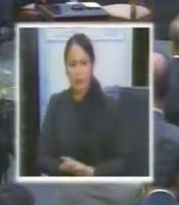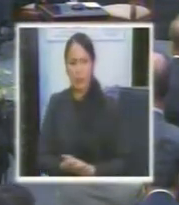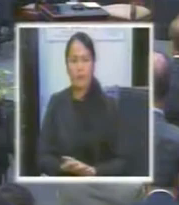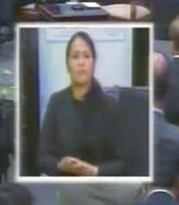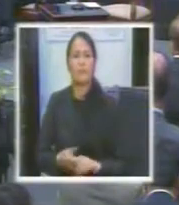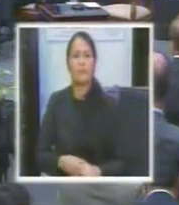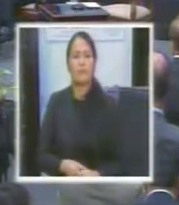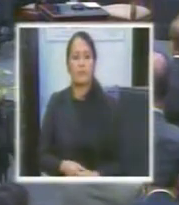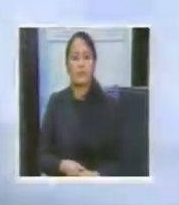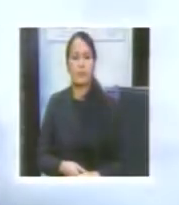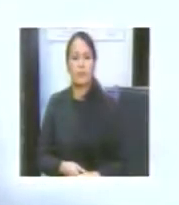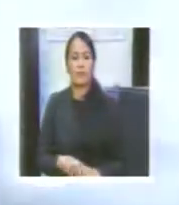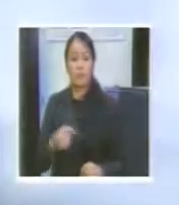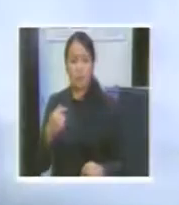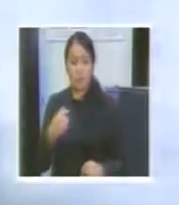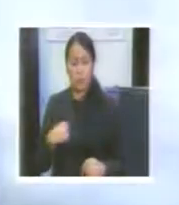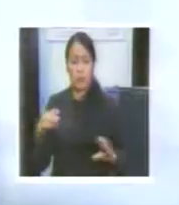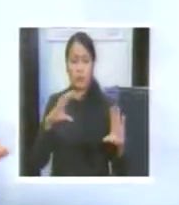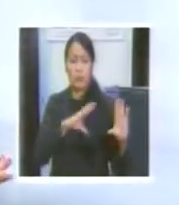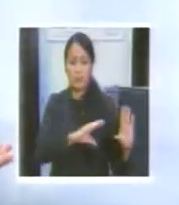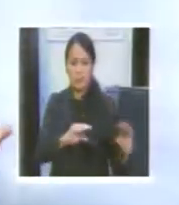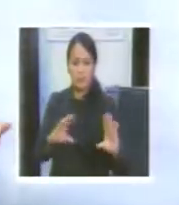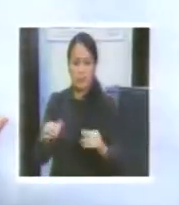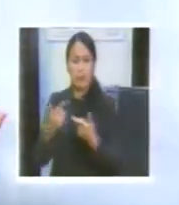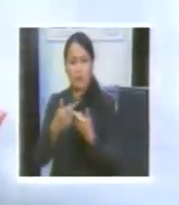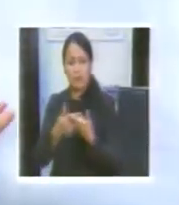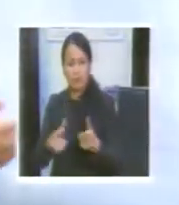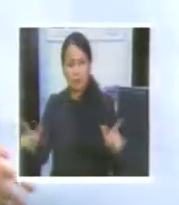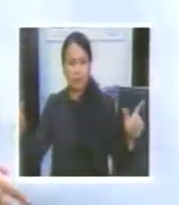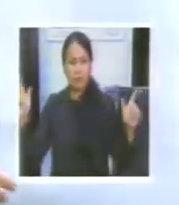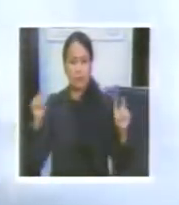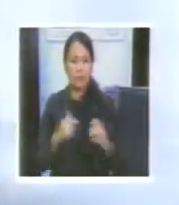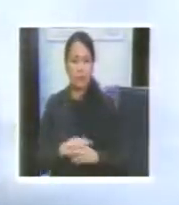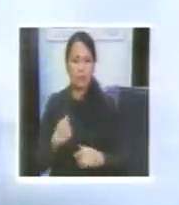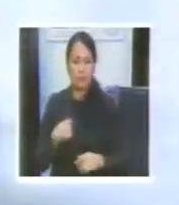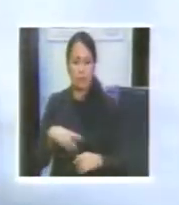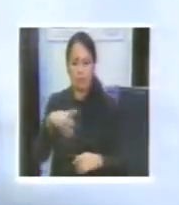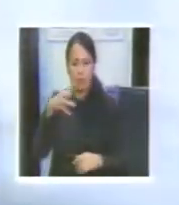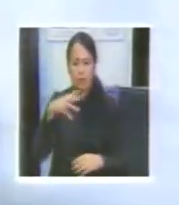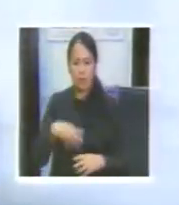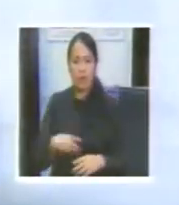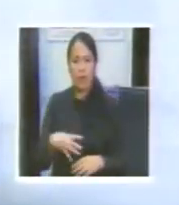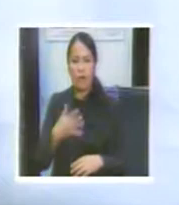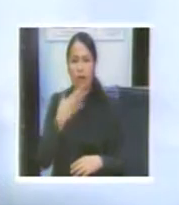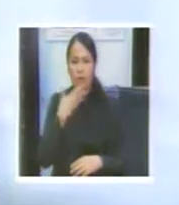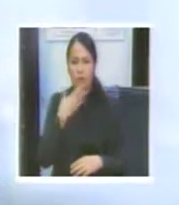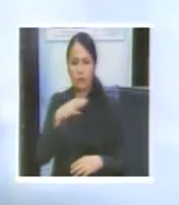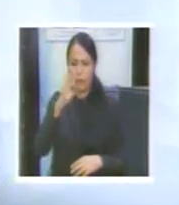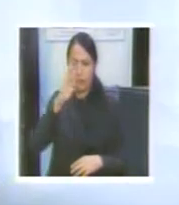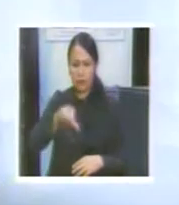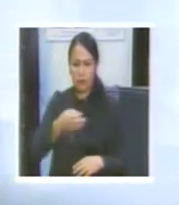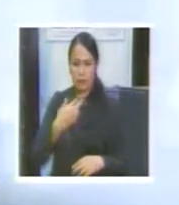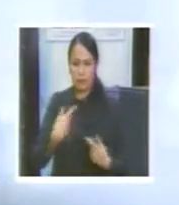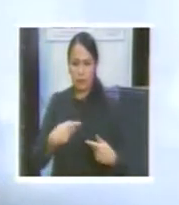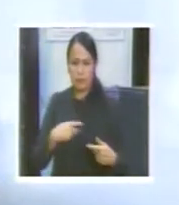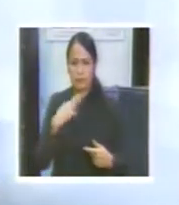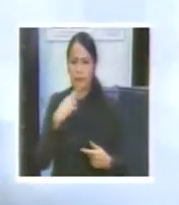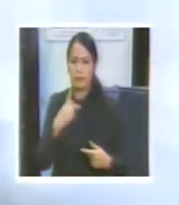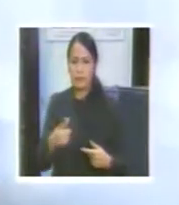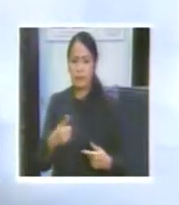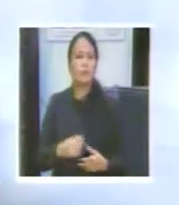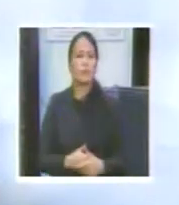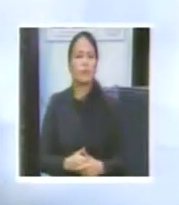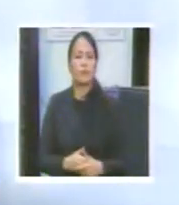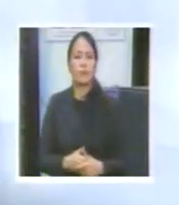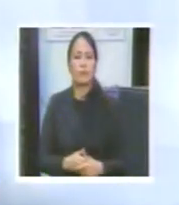imparto libremente, sin que me pese, non gravatim, aceptar a los mejores. En muchos aspectos, y